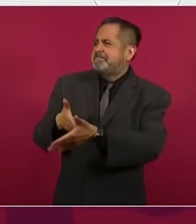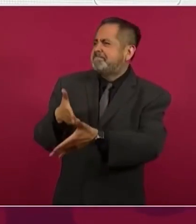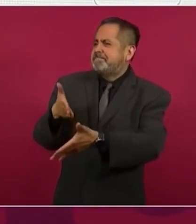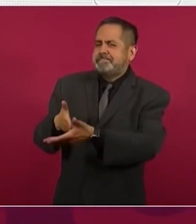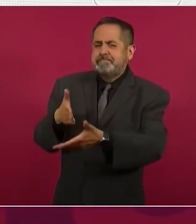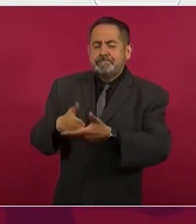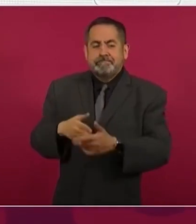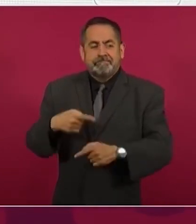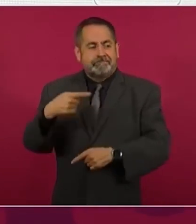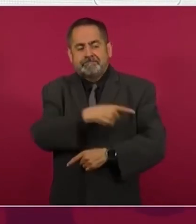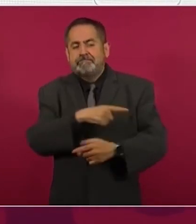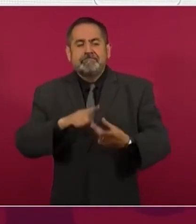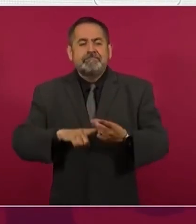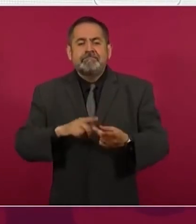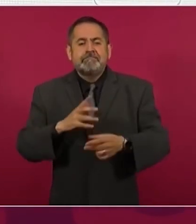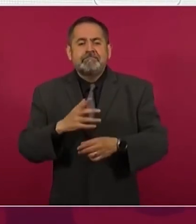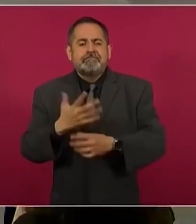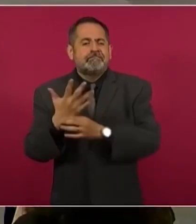del INE,